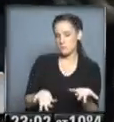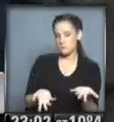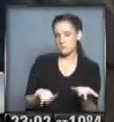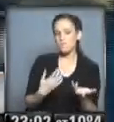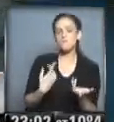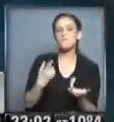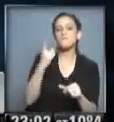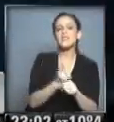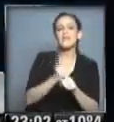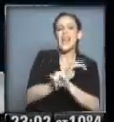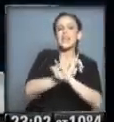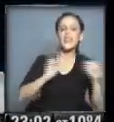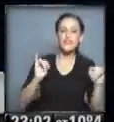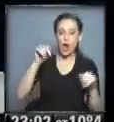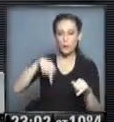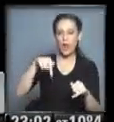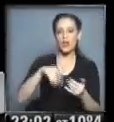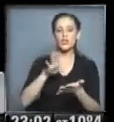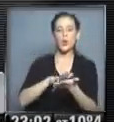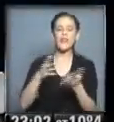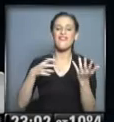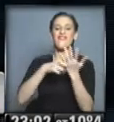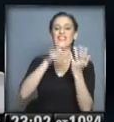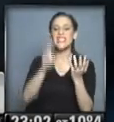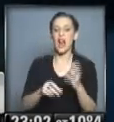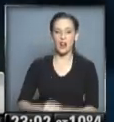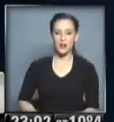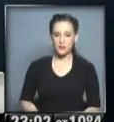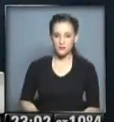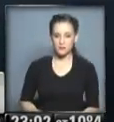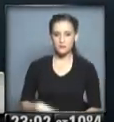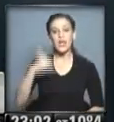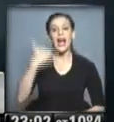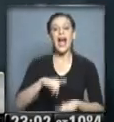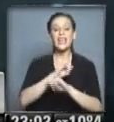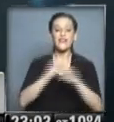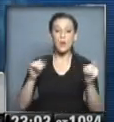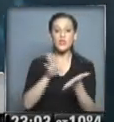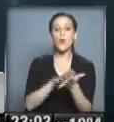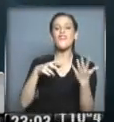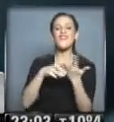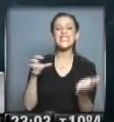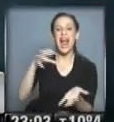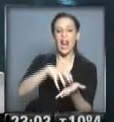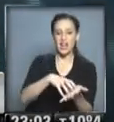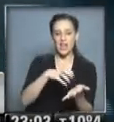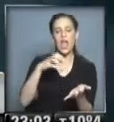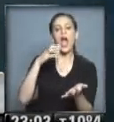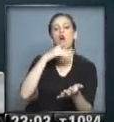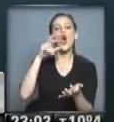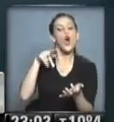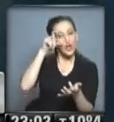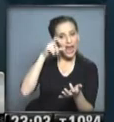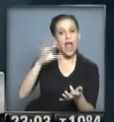que tenemos de la fiscal según un informe de la fiscalía jorge manager y el portero del edificio